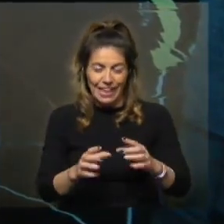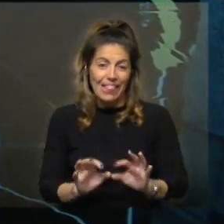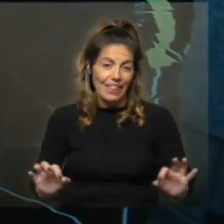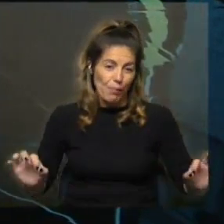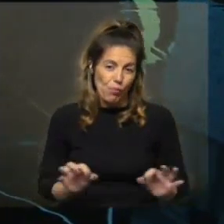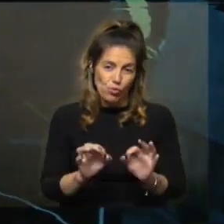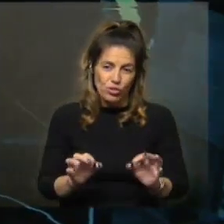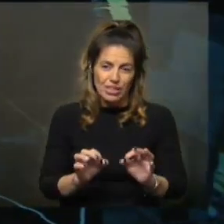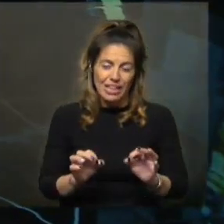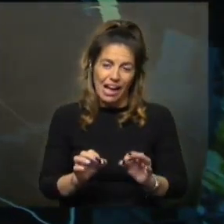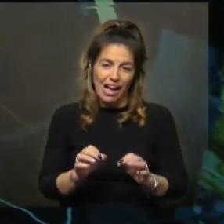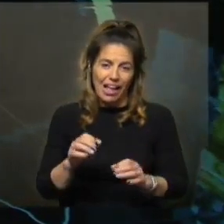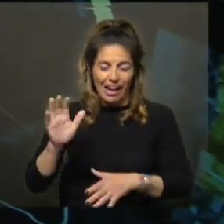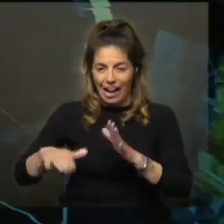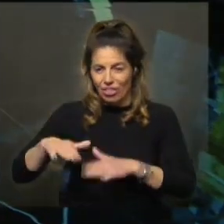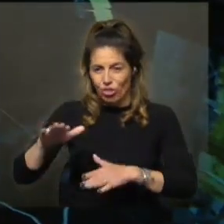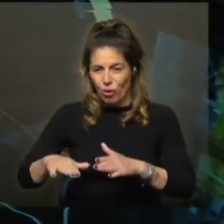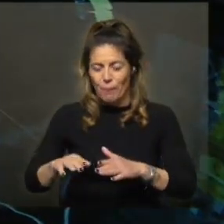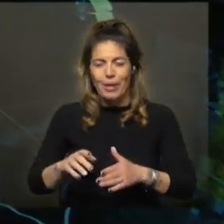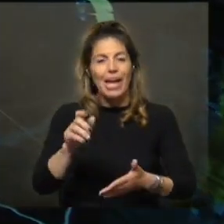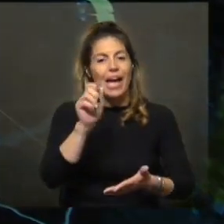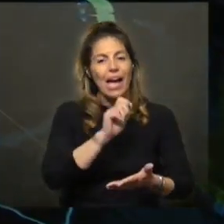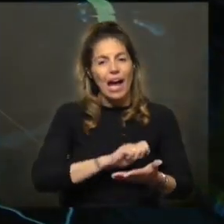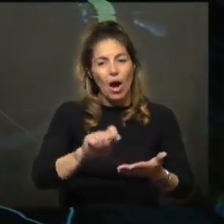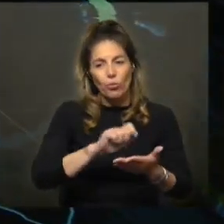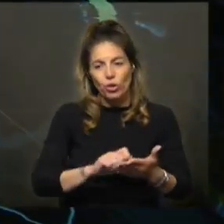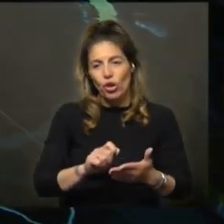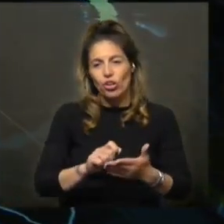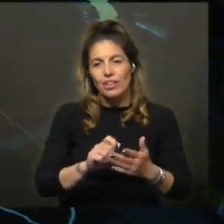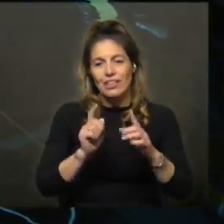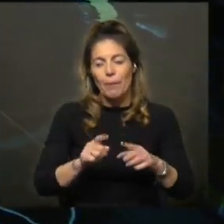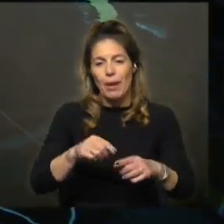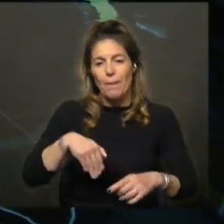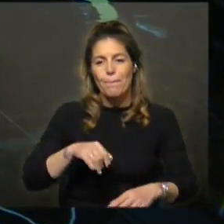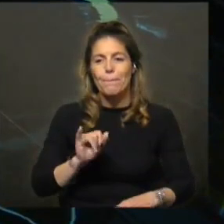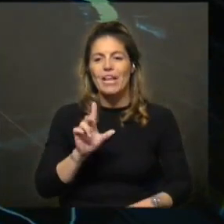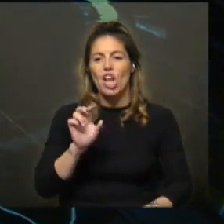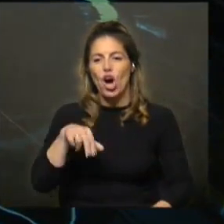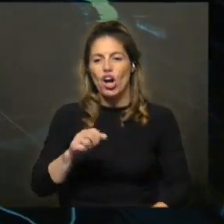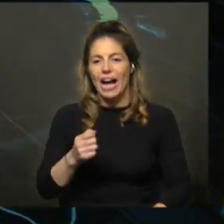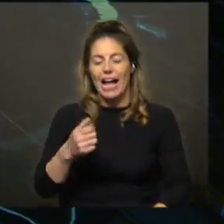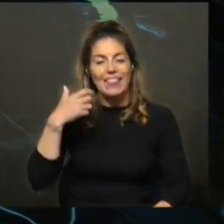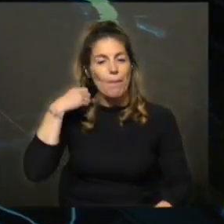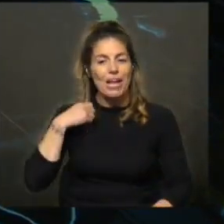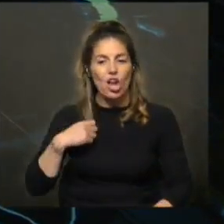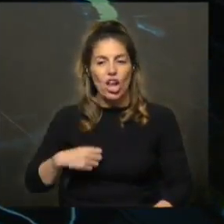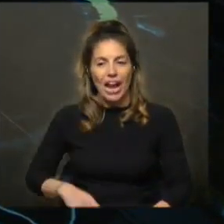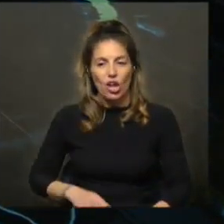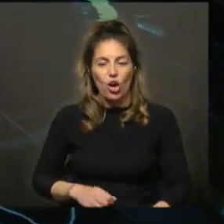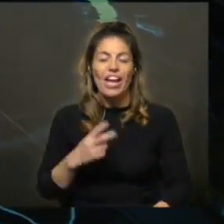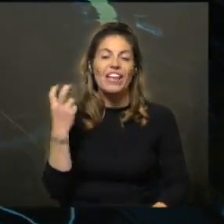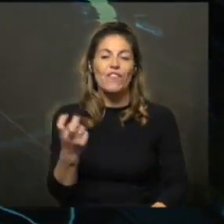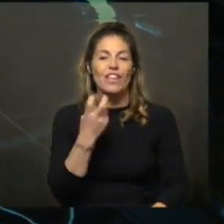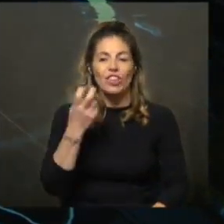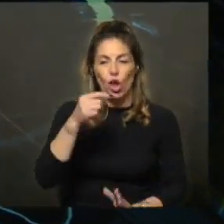candombe este y es autor de dos iconos no como es la milonga del pelo largo y vientos del sur este yo lo